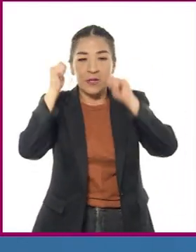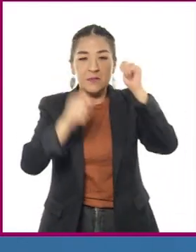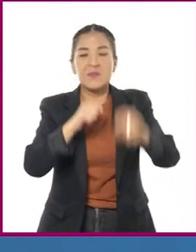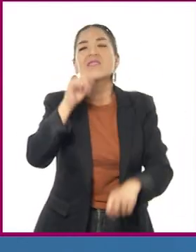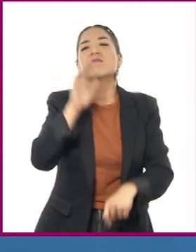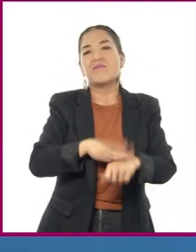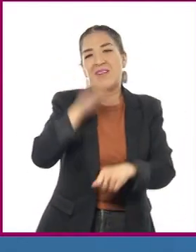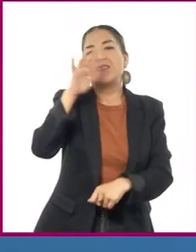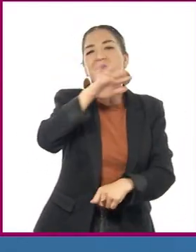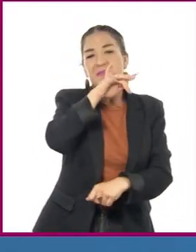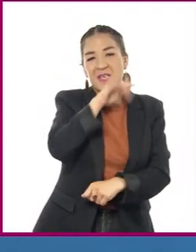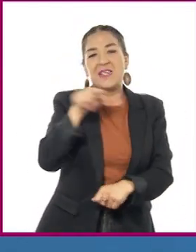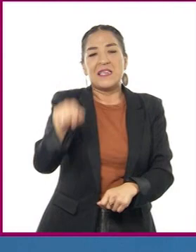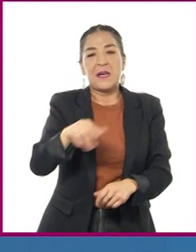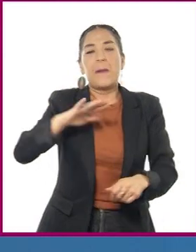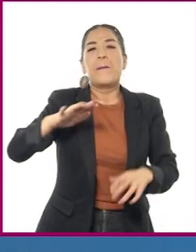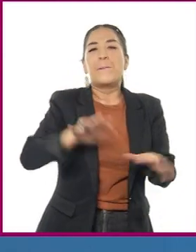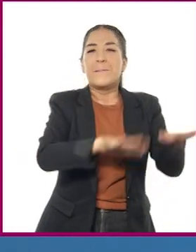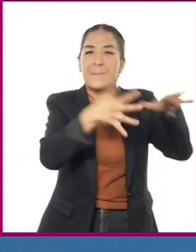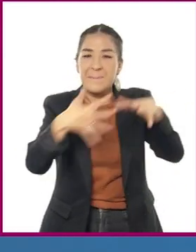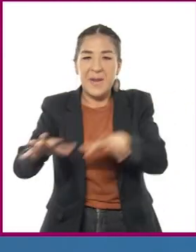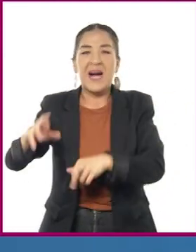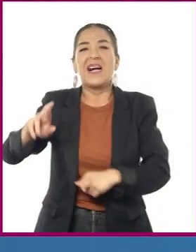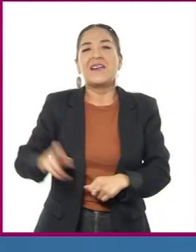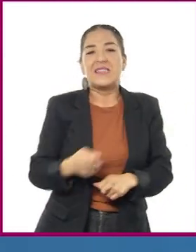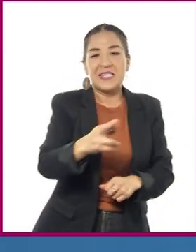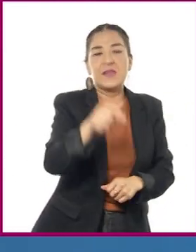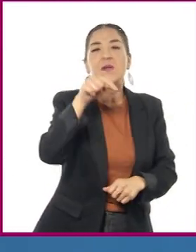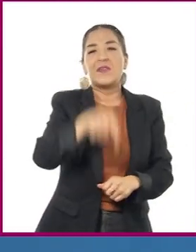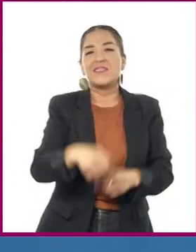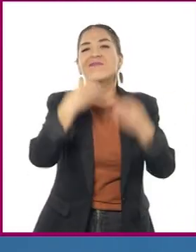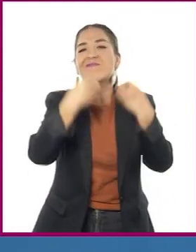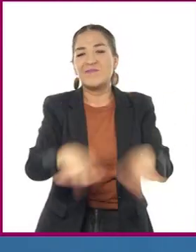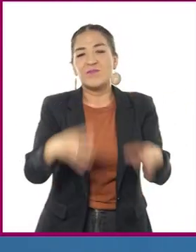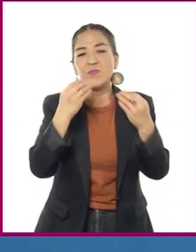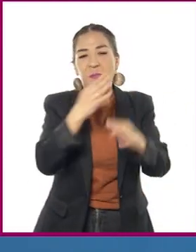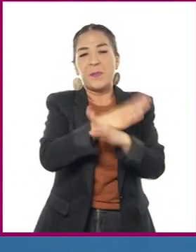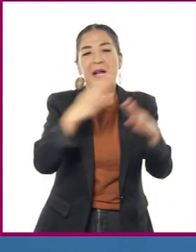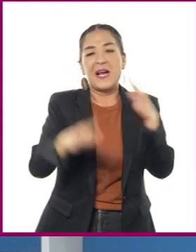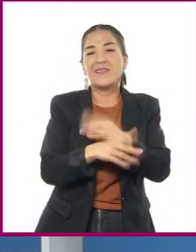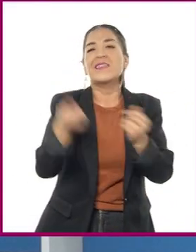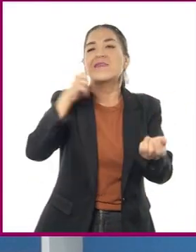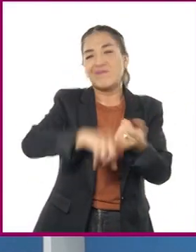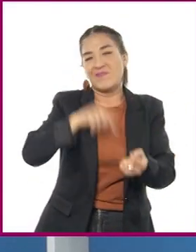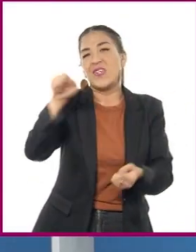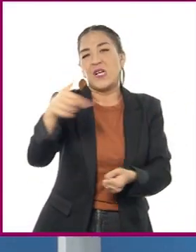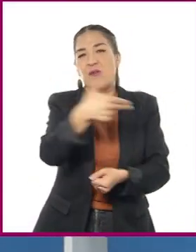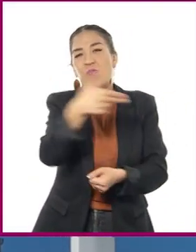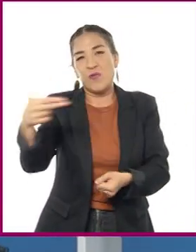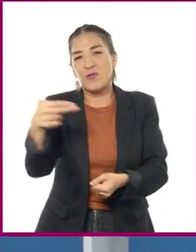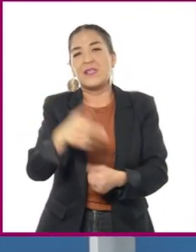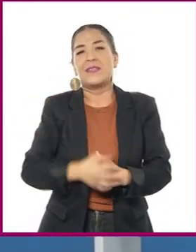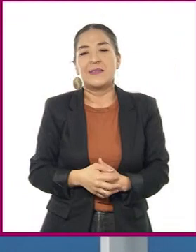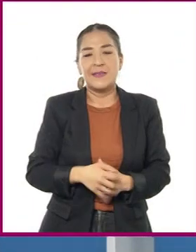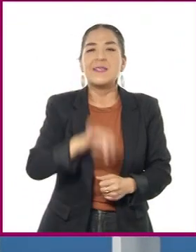genera contaminación en los mares y ríos por la cantidad de desechos de los hoteles. Así